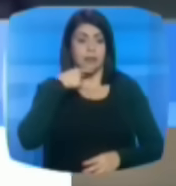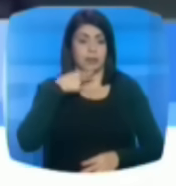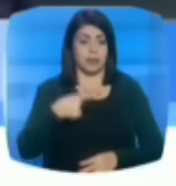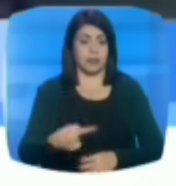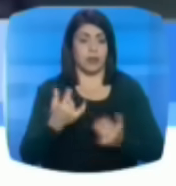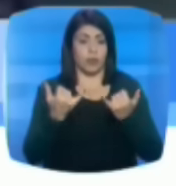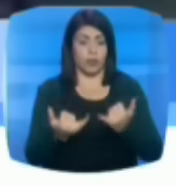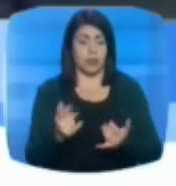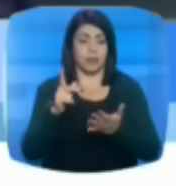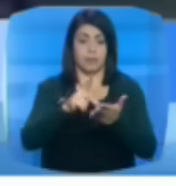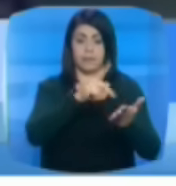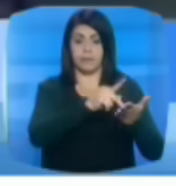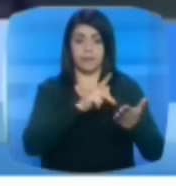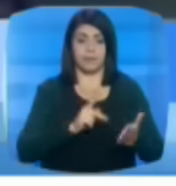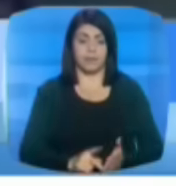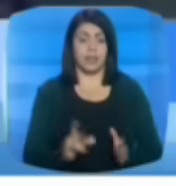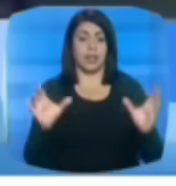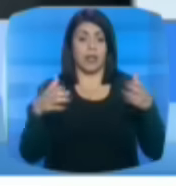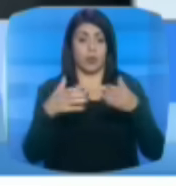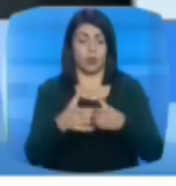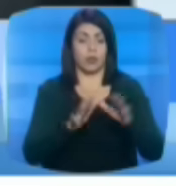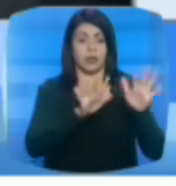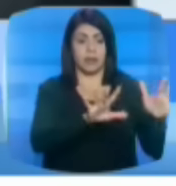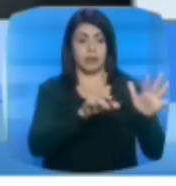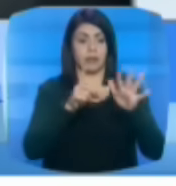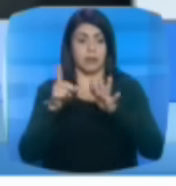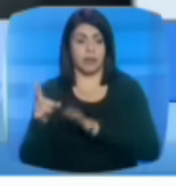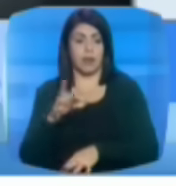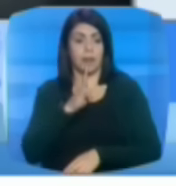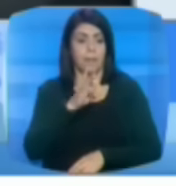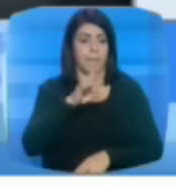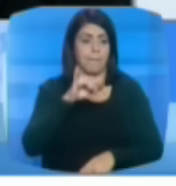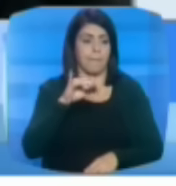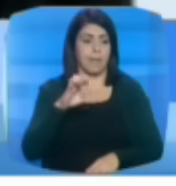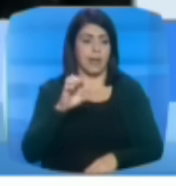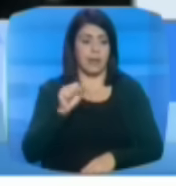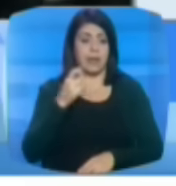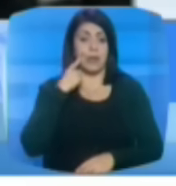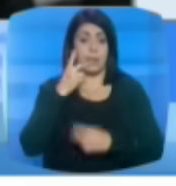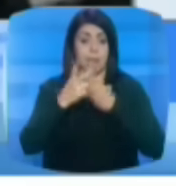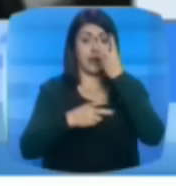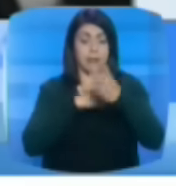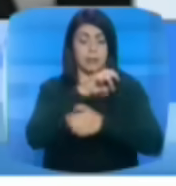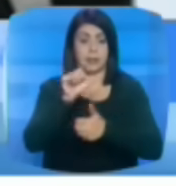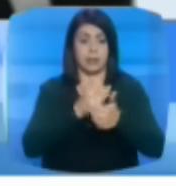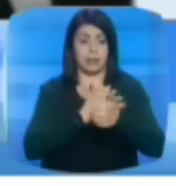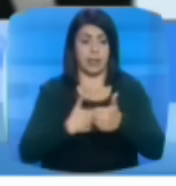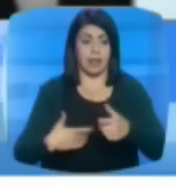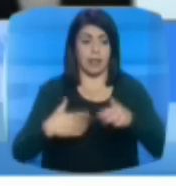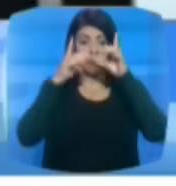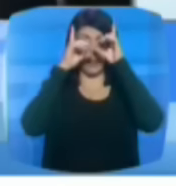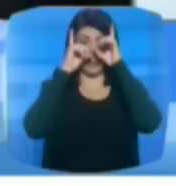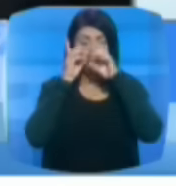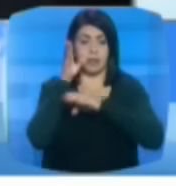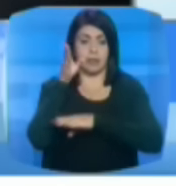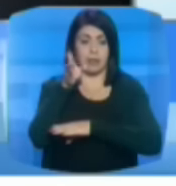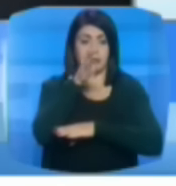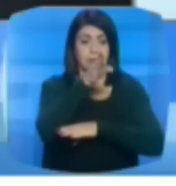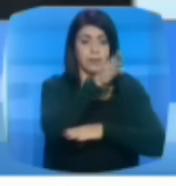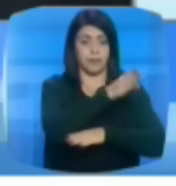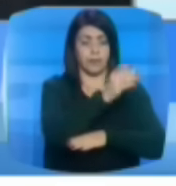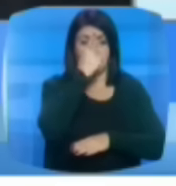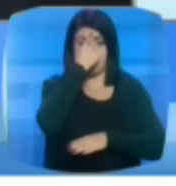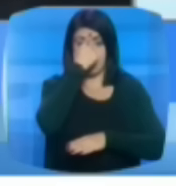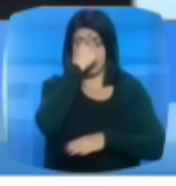en su reciente participación en la 16ª cumbre BRICS, así como en la gira de la vicepresidenta ejecutiva Delcy Rodríguez por